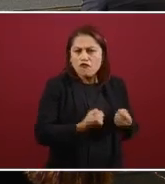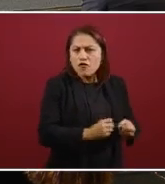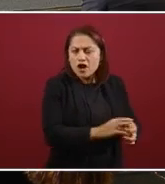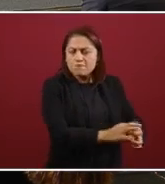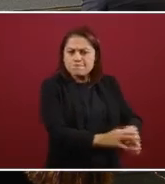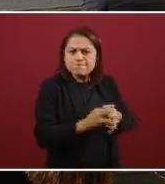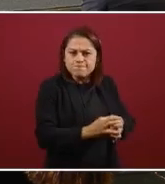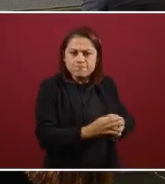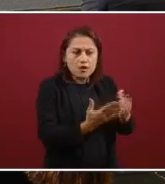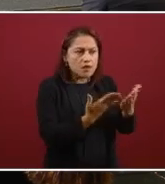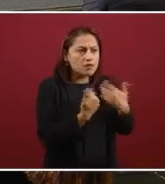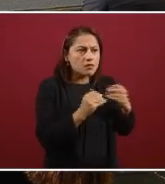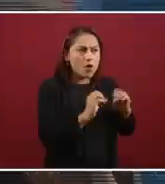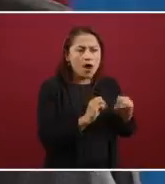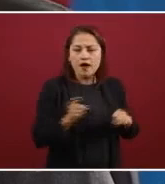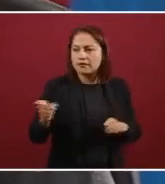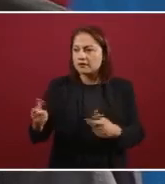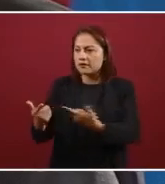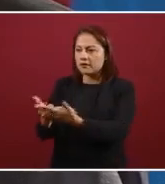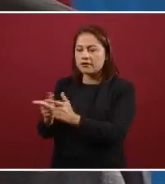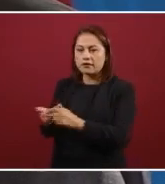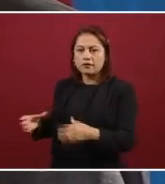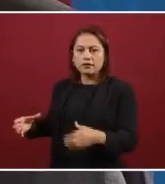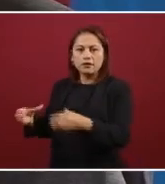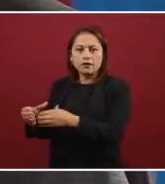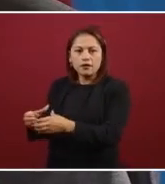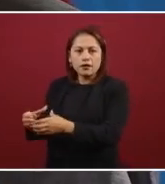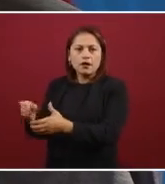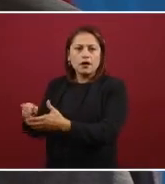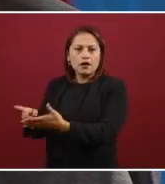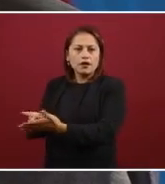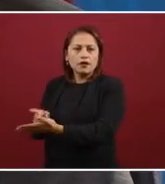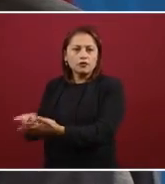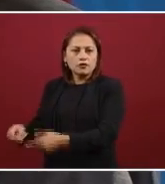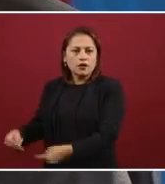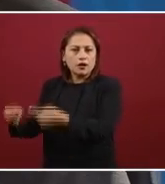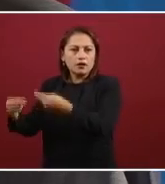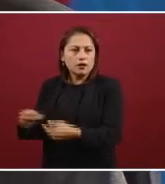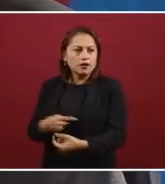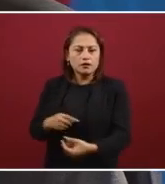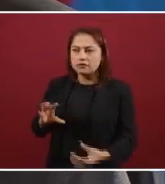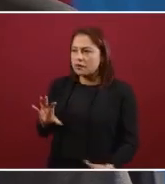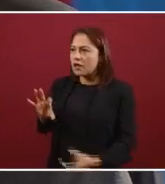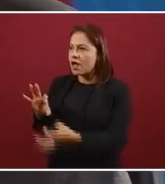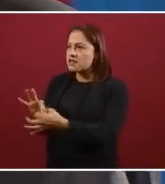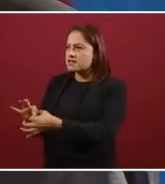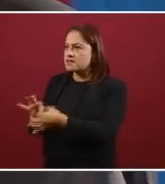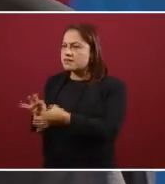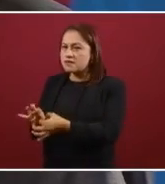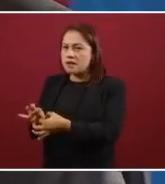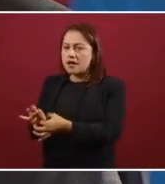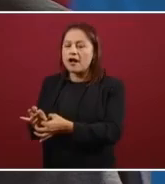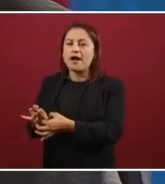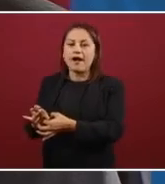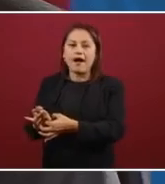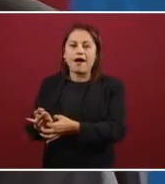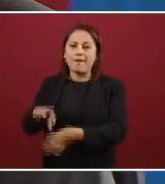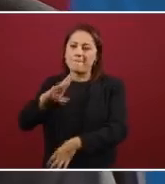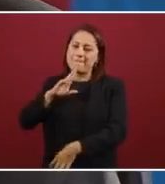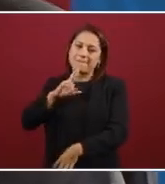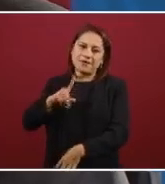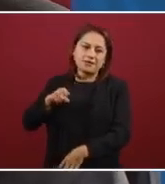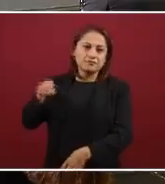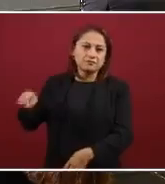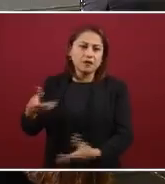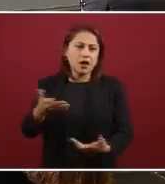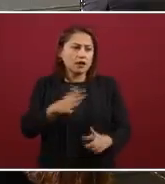la identidad, de construcción de la personalidad en una sociedad armónica, en una sociedad generosa,